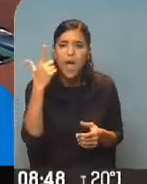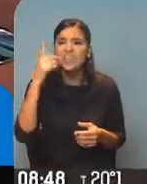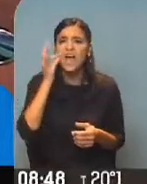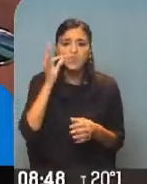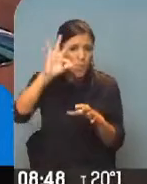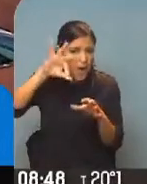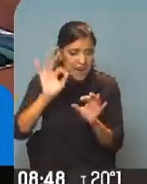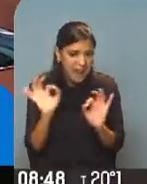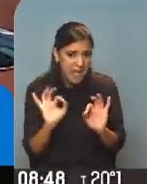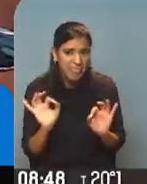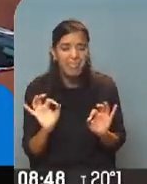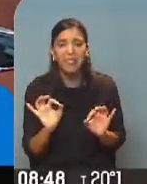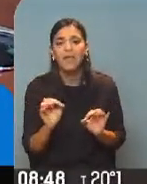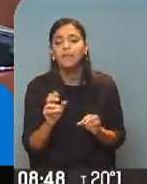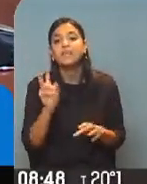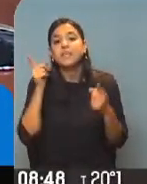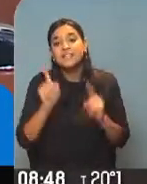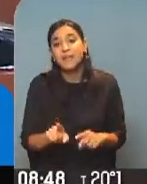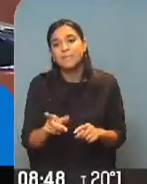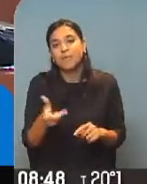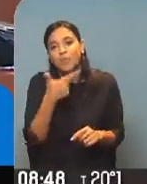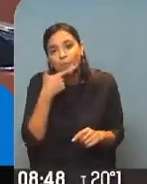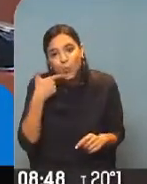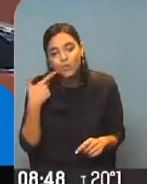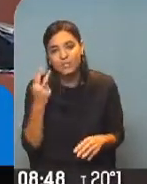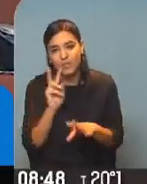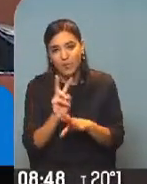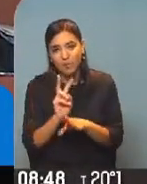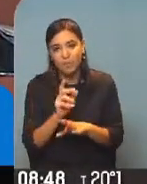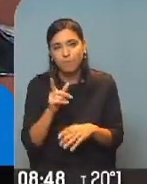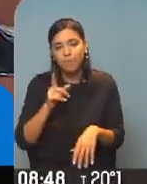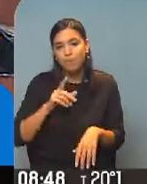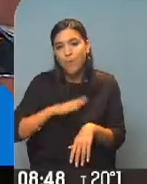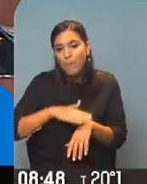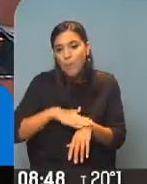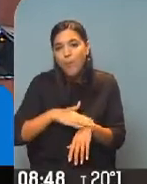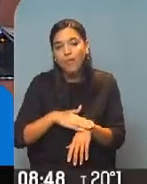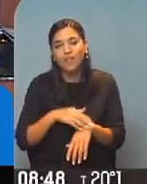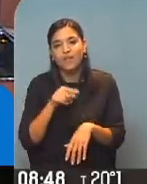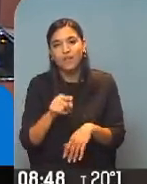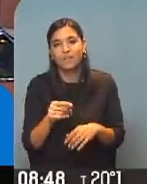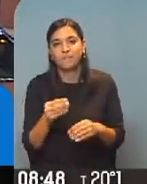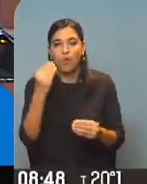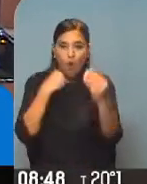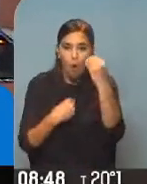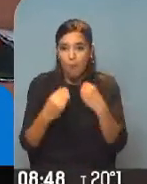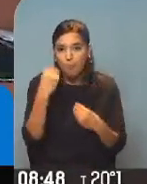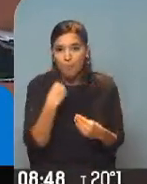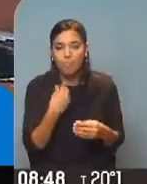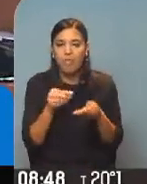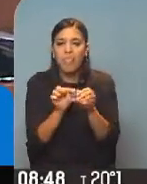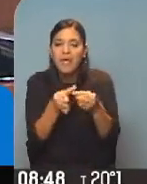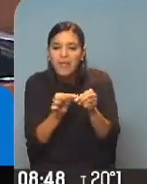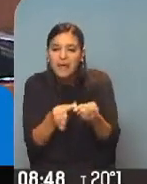tal cual y cuidarse mucho con la mesa dulce porque también es un momento donde uno empieza a comer las garrapiñadas